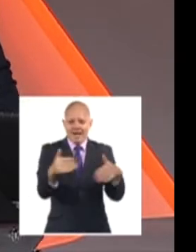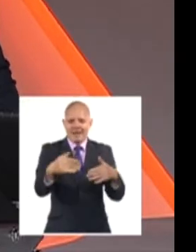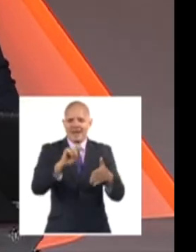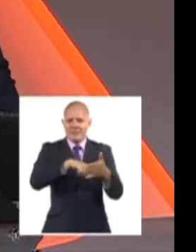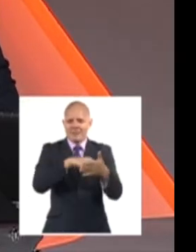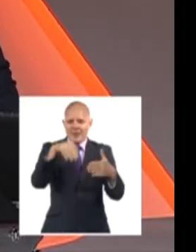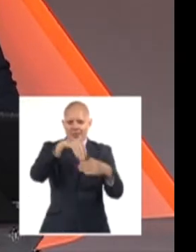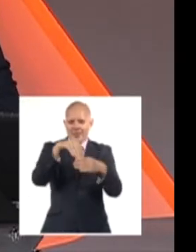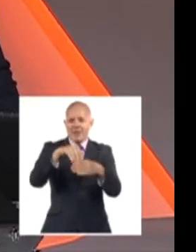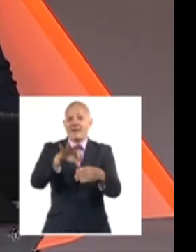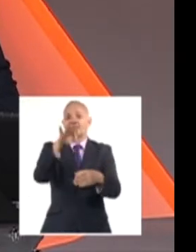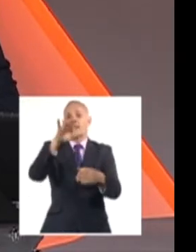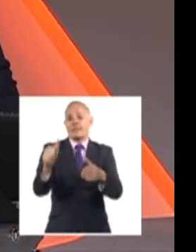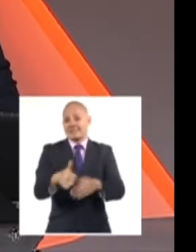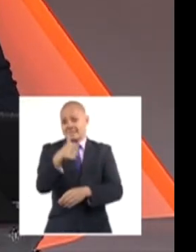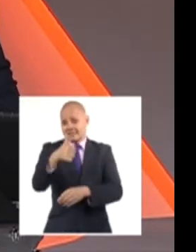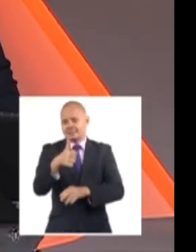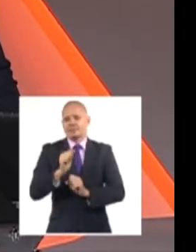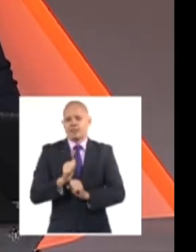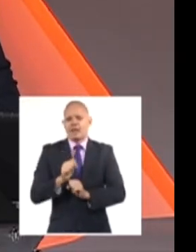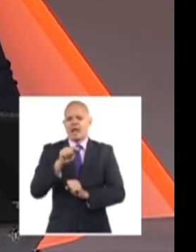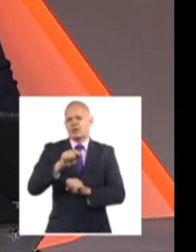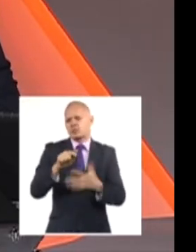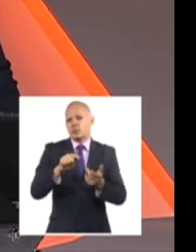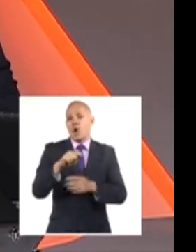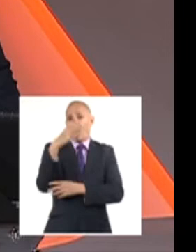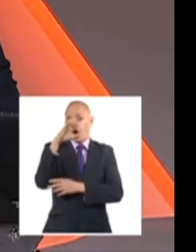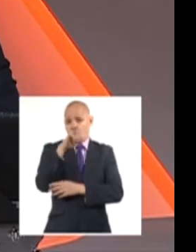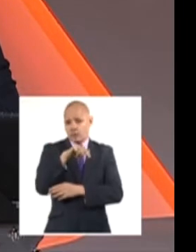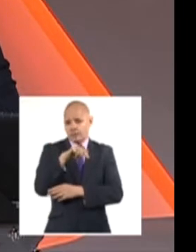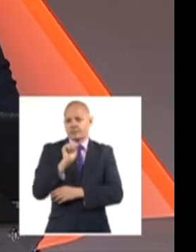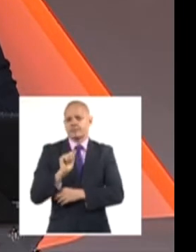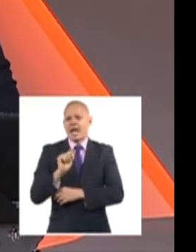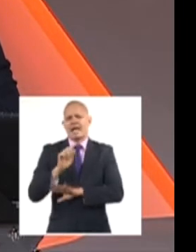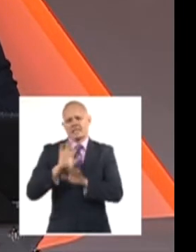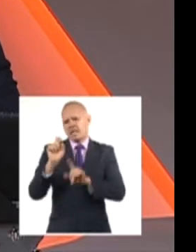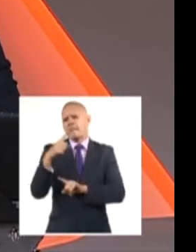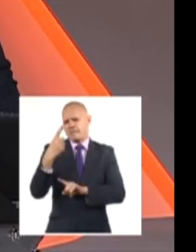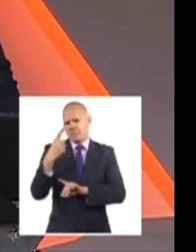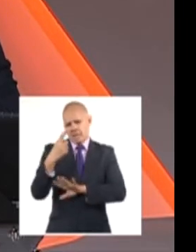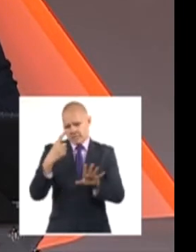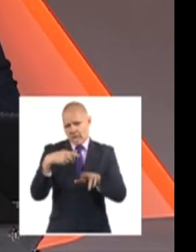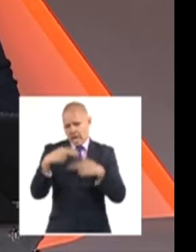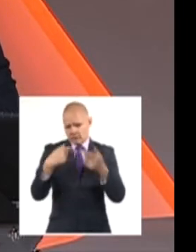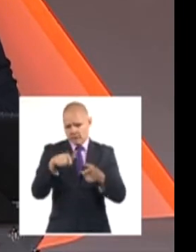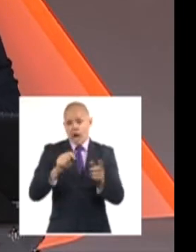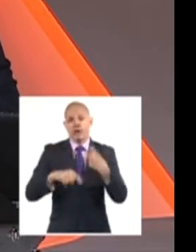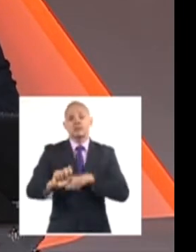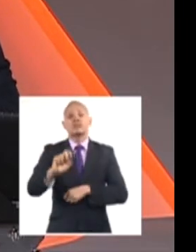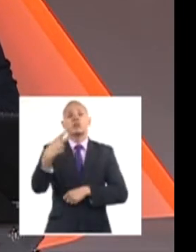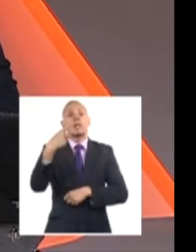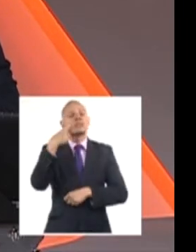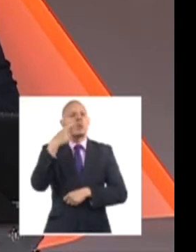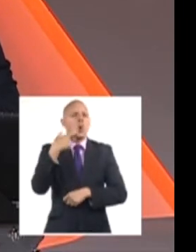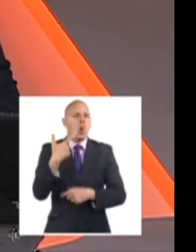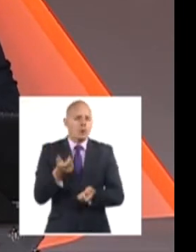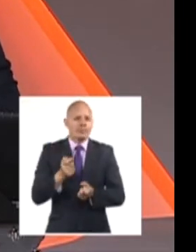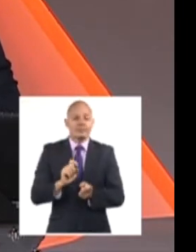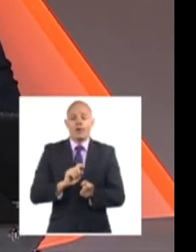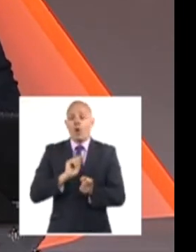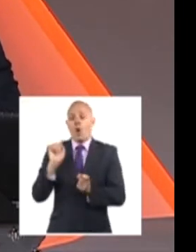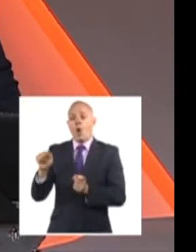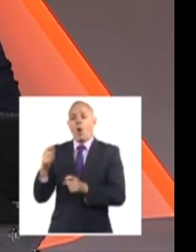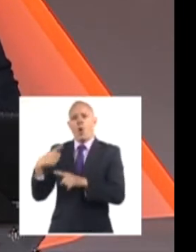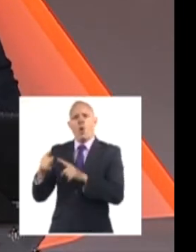de cara a una segunda vuelta y también cómo avanzan los procesos electorales las campañas en